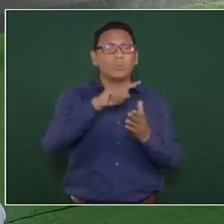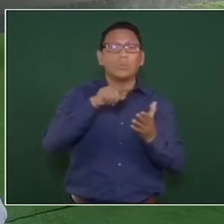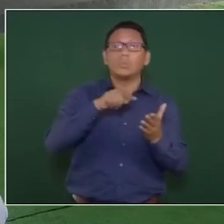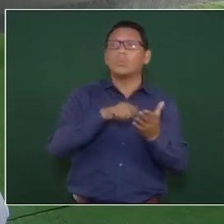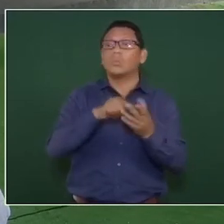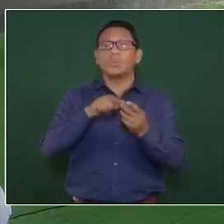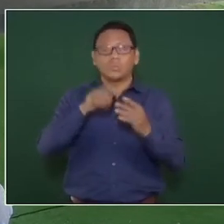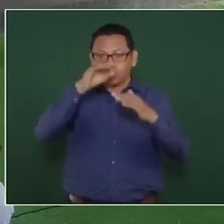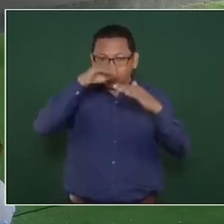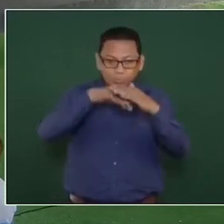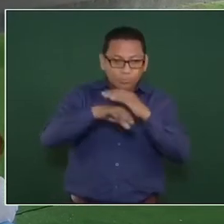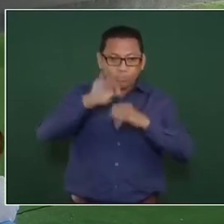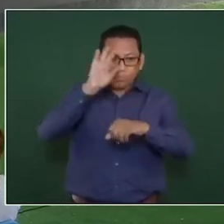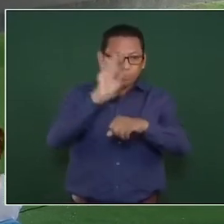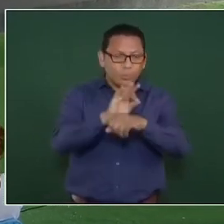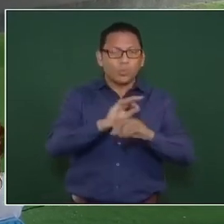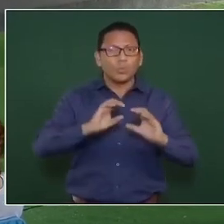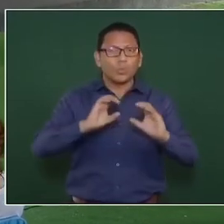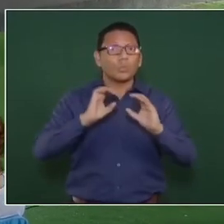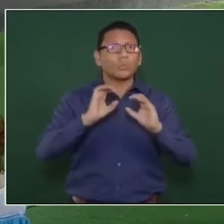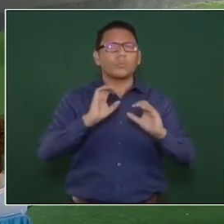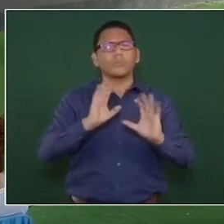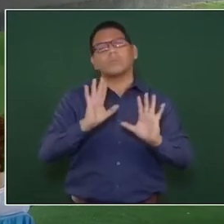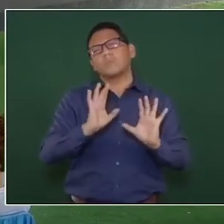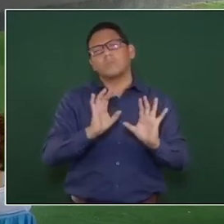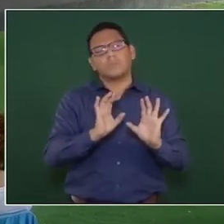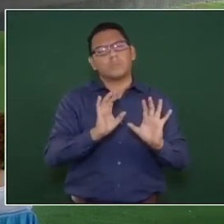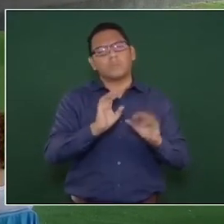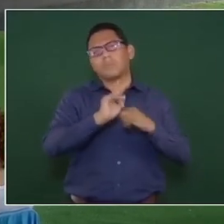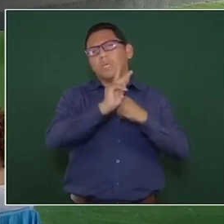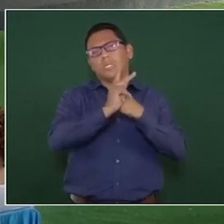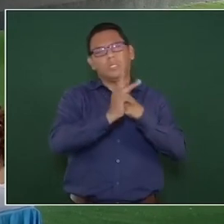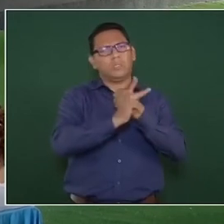en los distintos países del mundo.